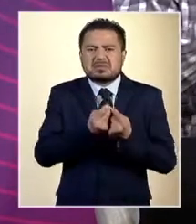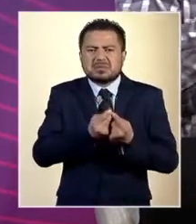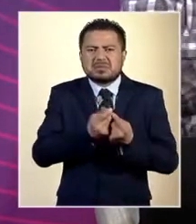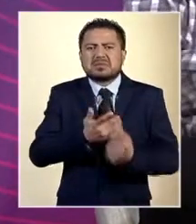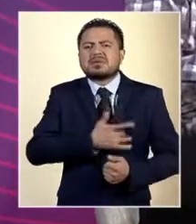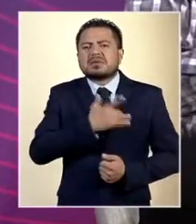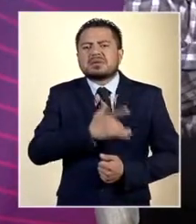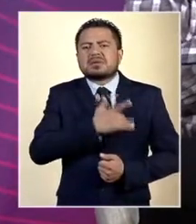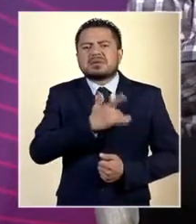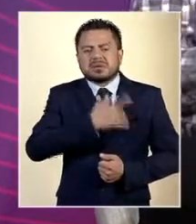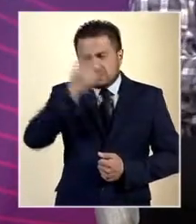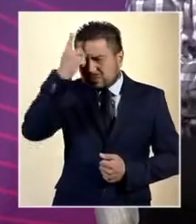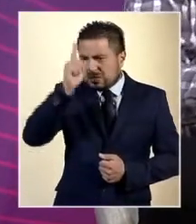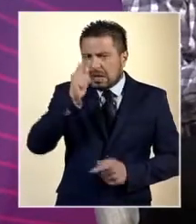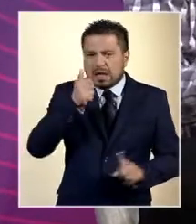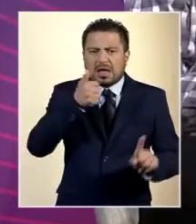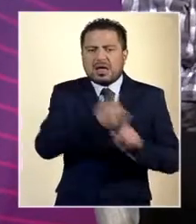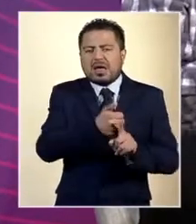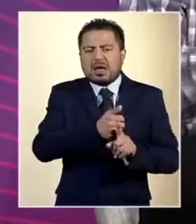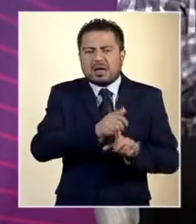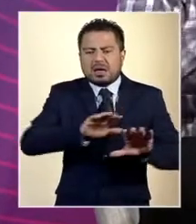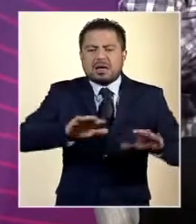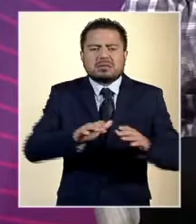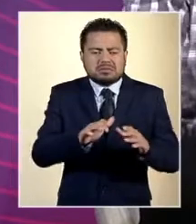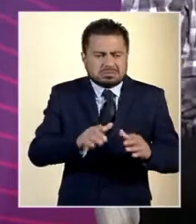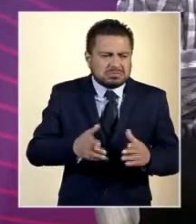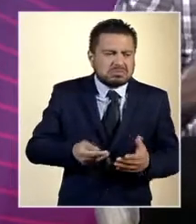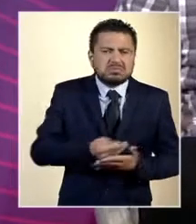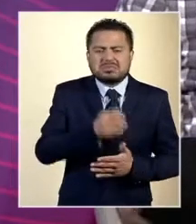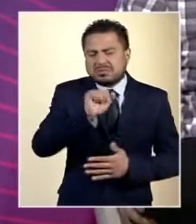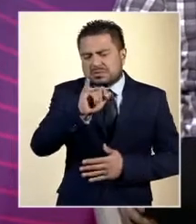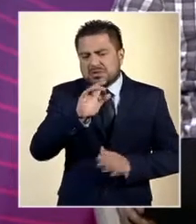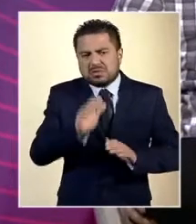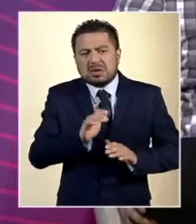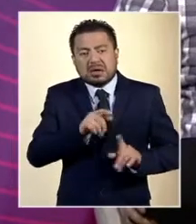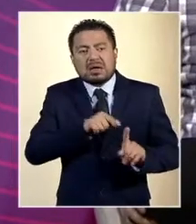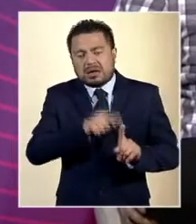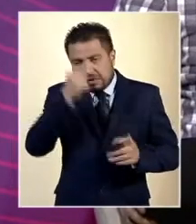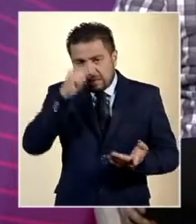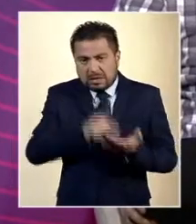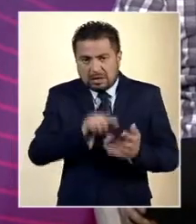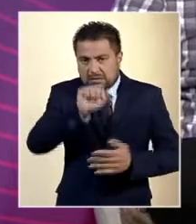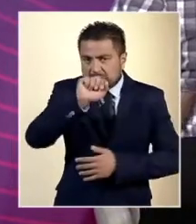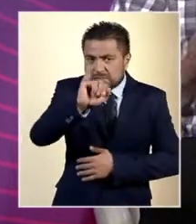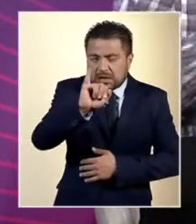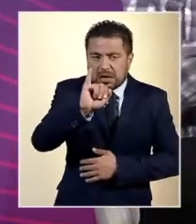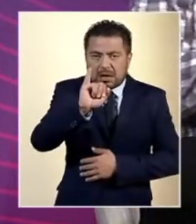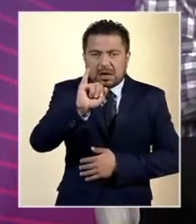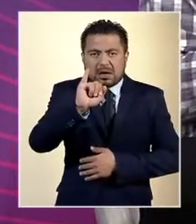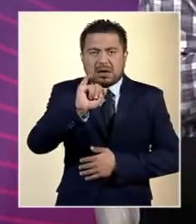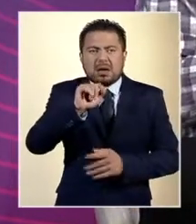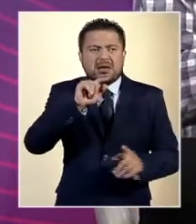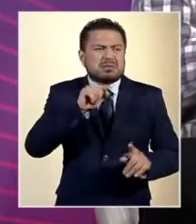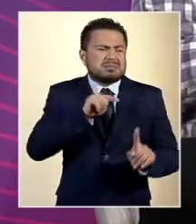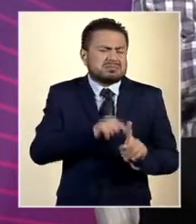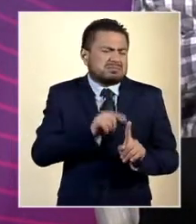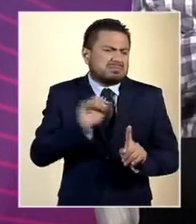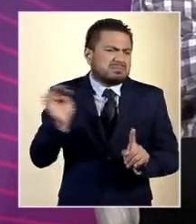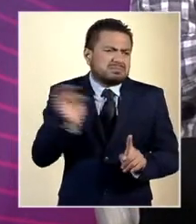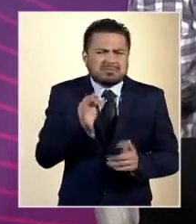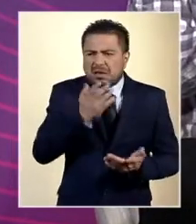parte, que se sientan dueños, dueñas de étnica un poco, ¿no? Sí queremos como mucho eso, creo que, o sea, sin